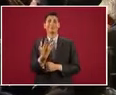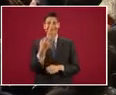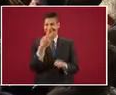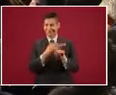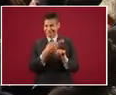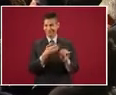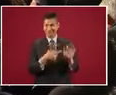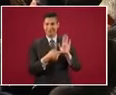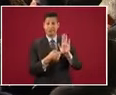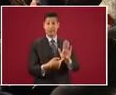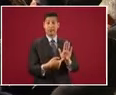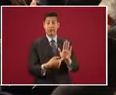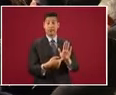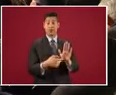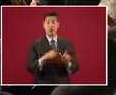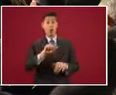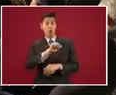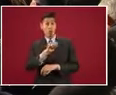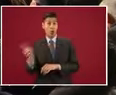El resto